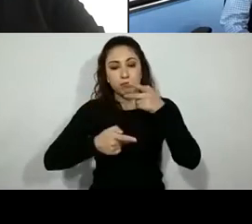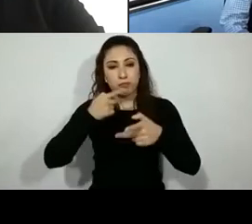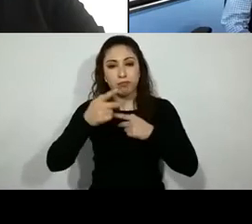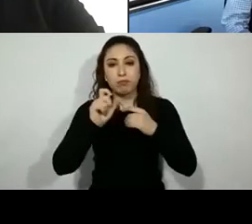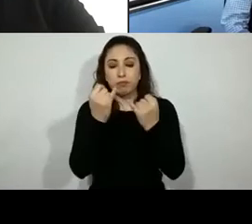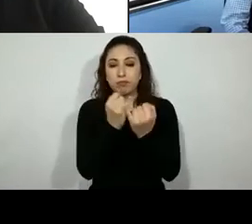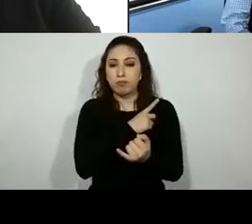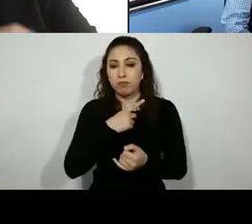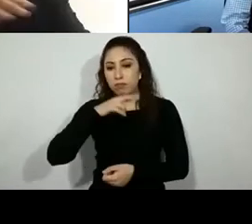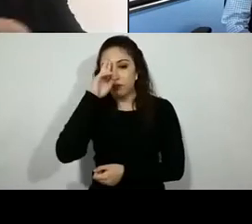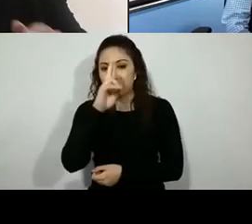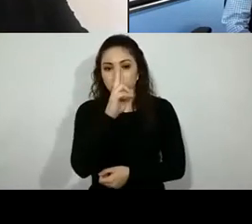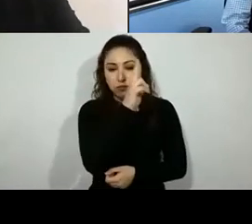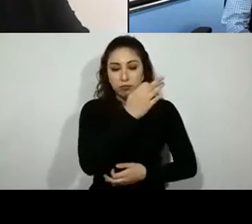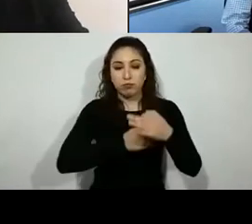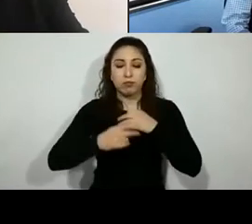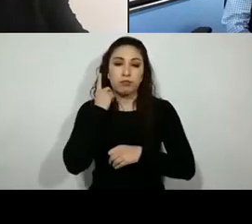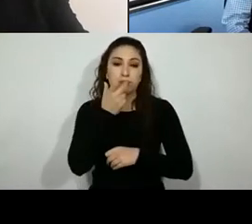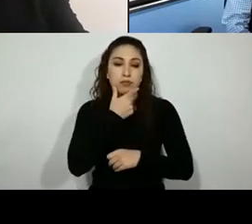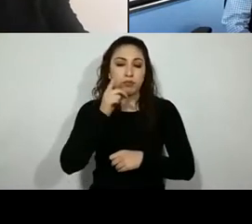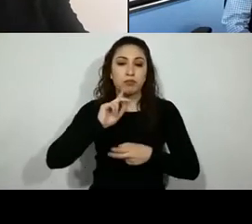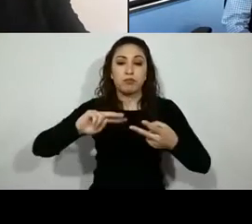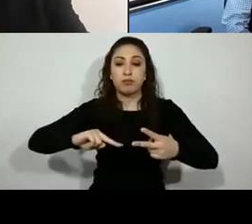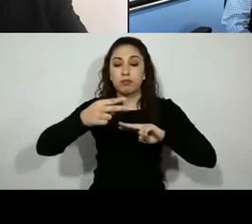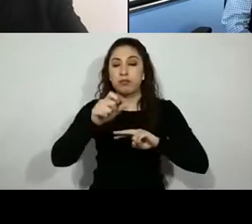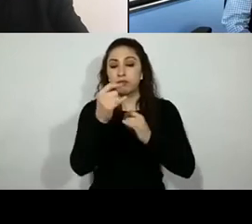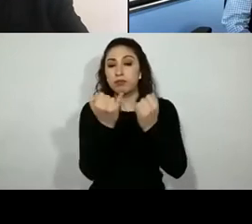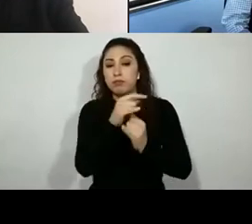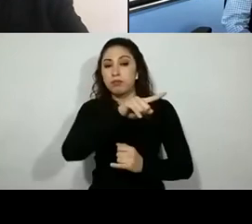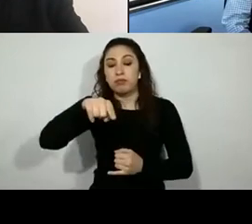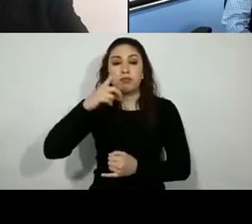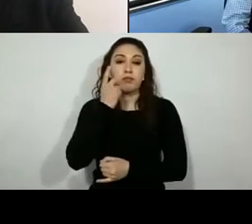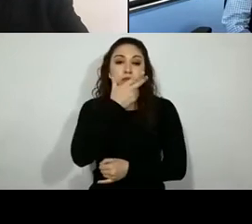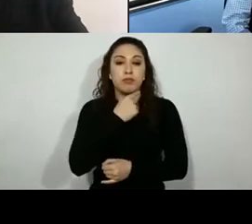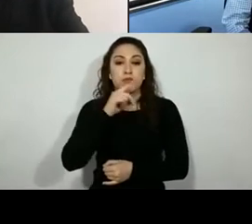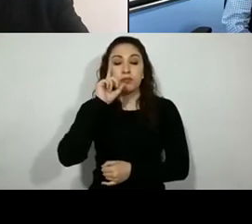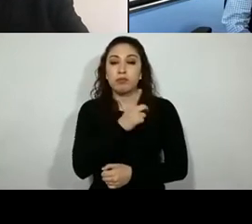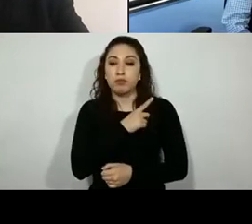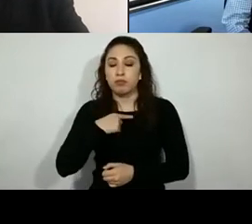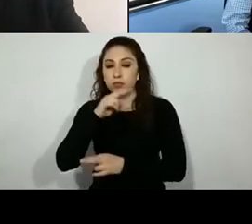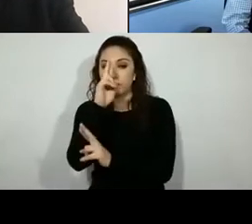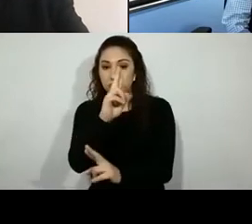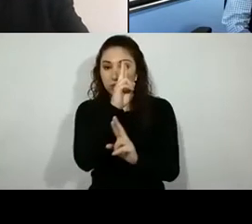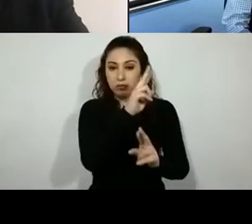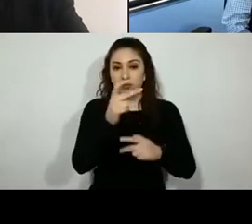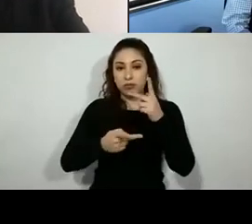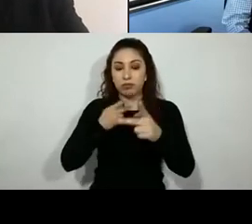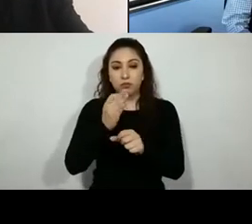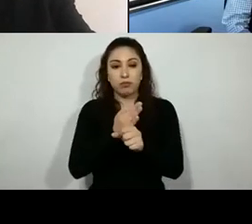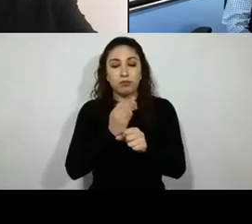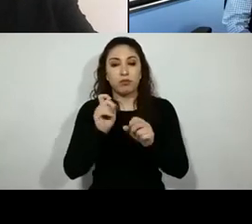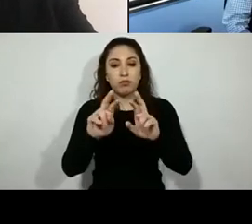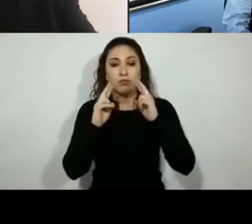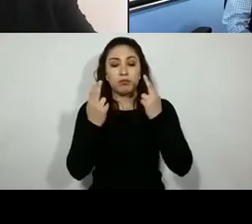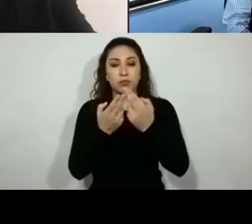así como a los diputados y diputadas sin partido en esta mesa de trabajo, tengan